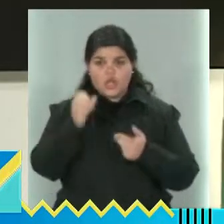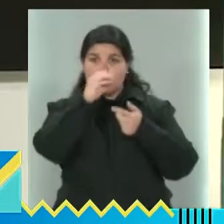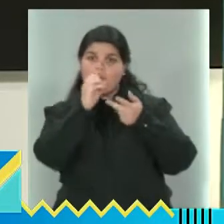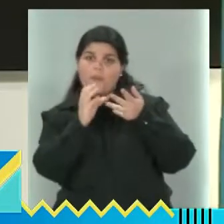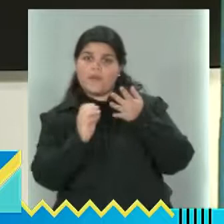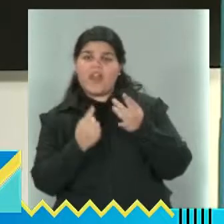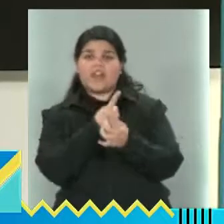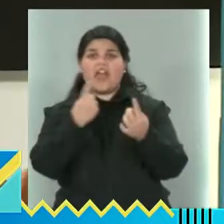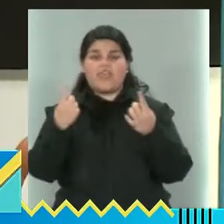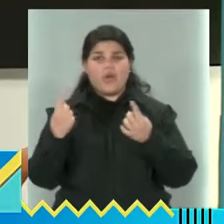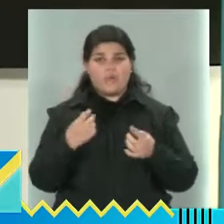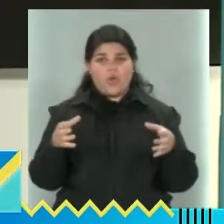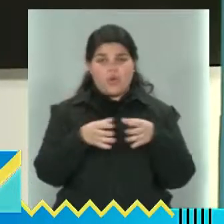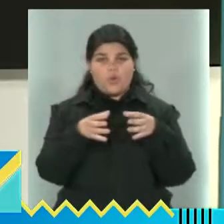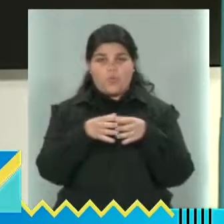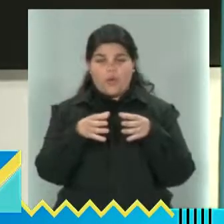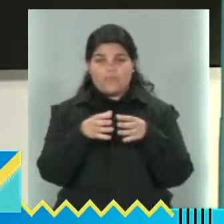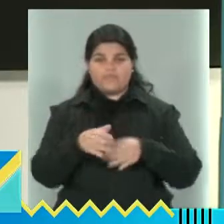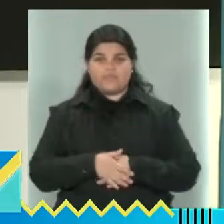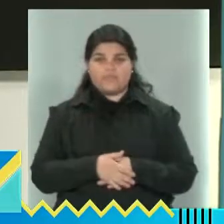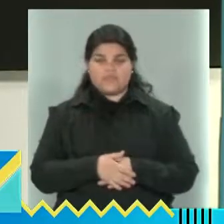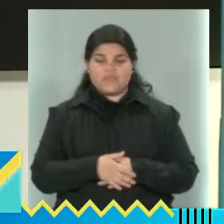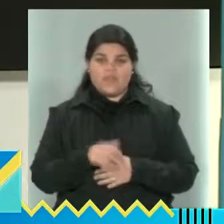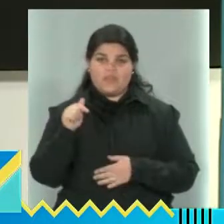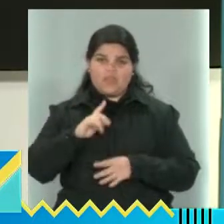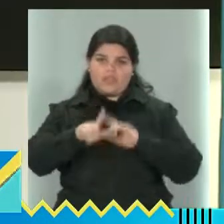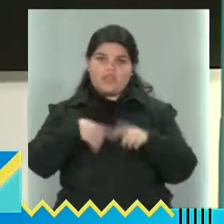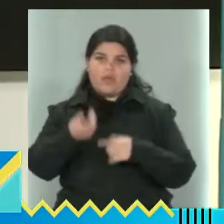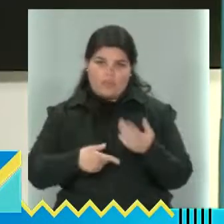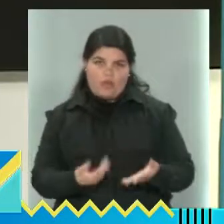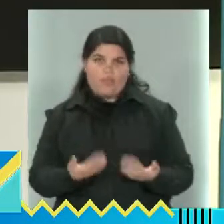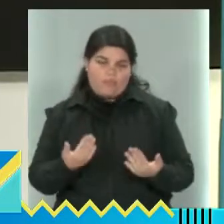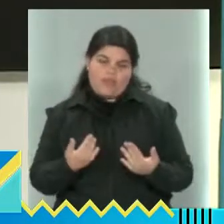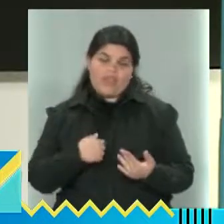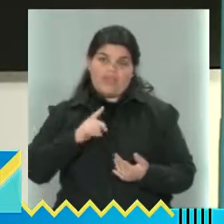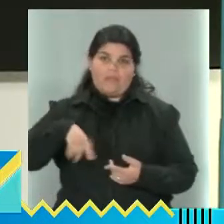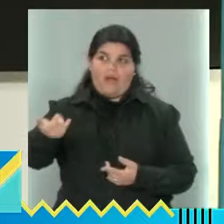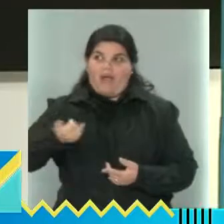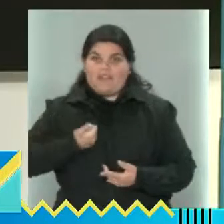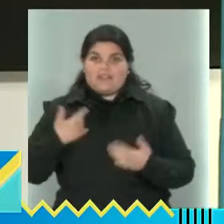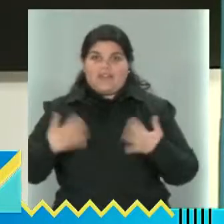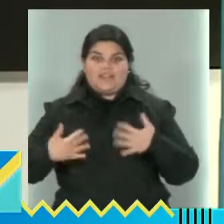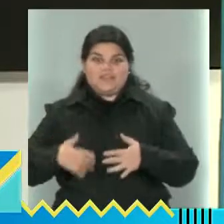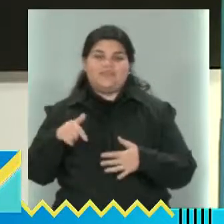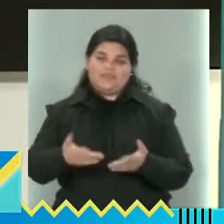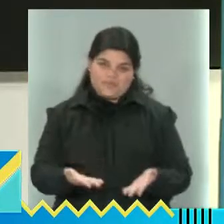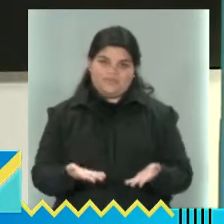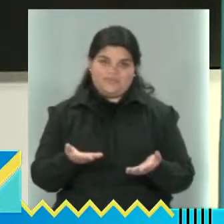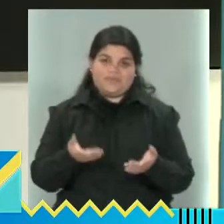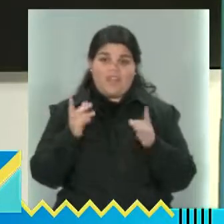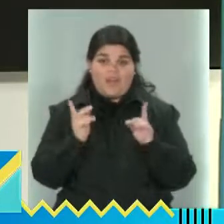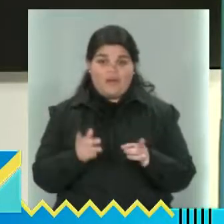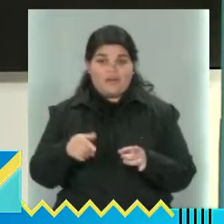uno de los integrantes, en este caso, bueno, lo podemos hacer después también. Ya nos están diciendo que lo vamos después para que ahora sí pasemos de lleno a